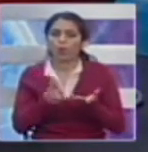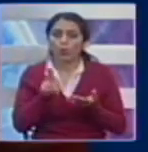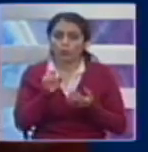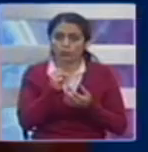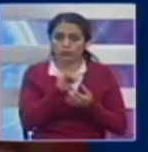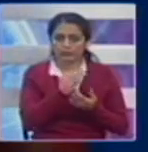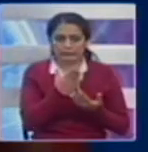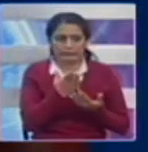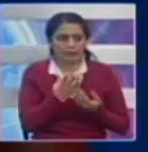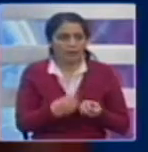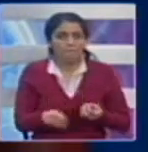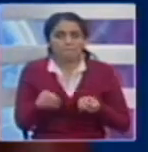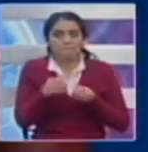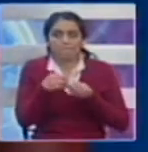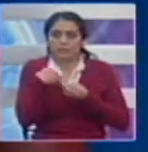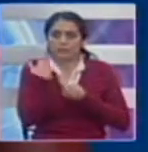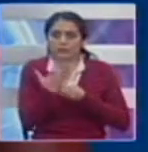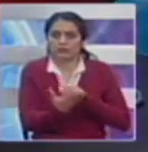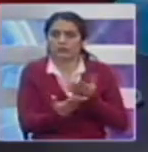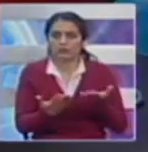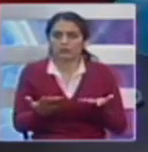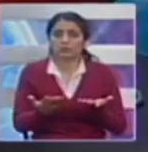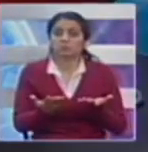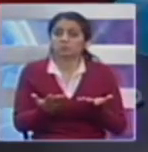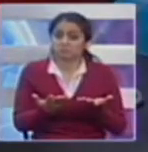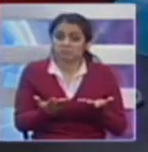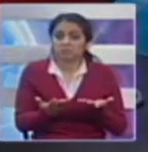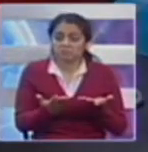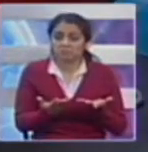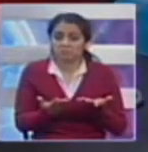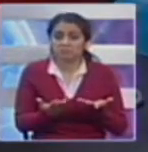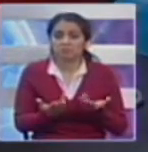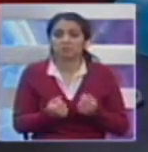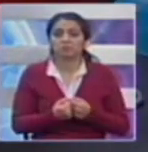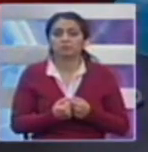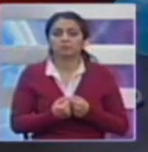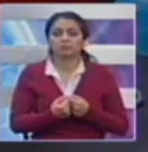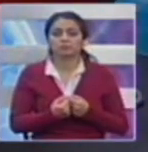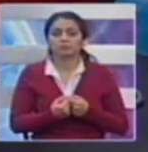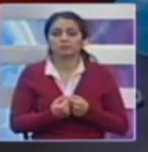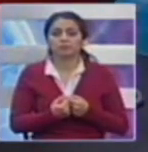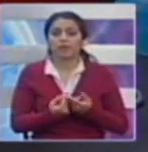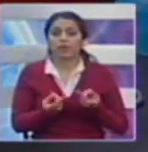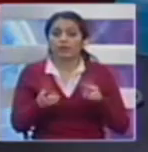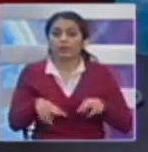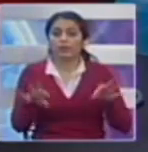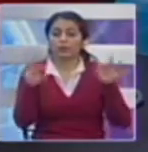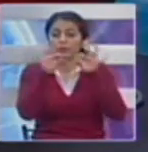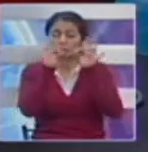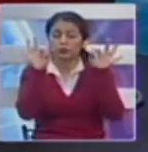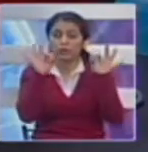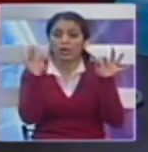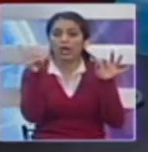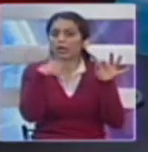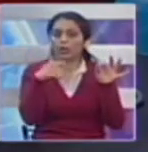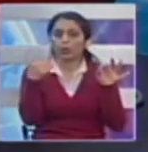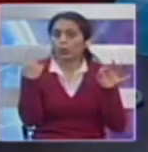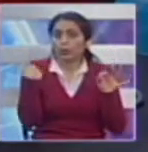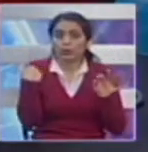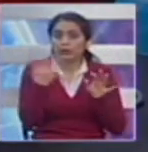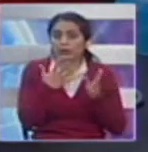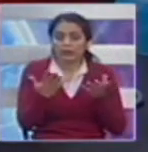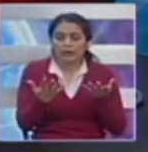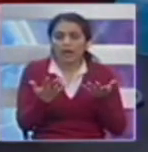se ha repotenciado. Justamente también en la subestación eléctrica, que es algo que no tenía el Teodoro Maldonado,